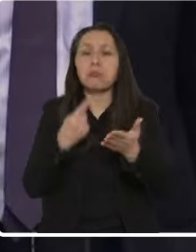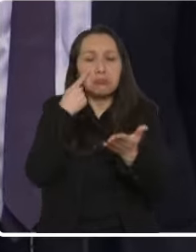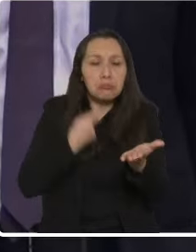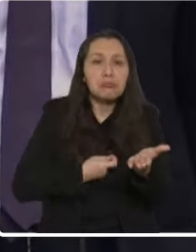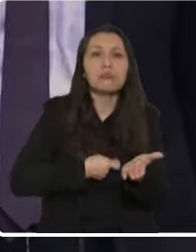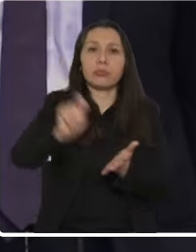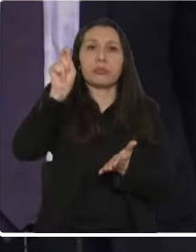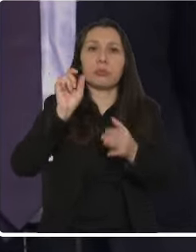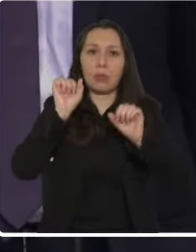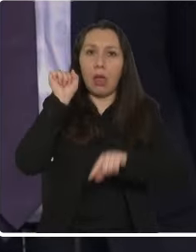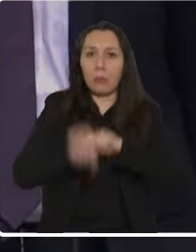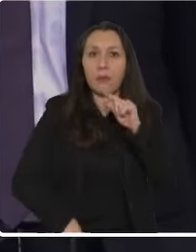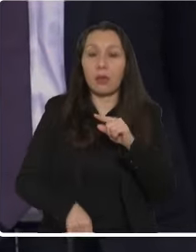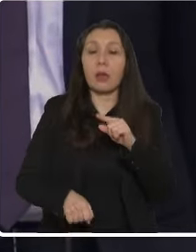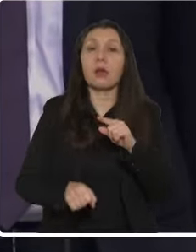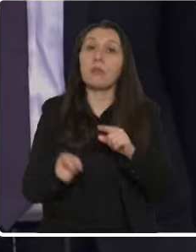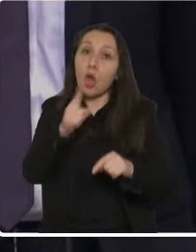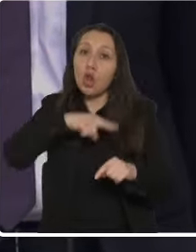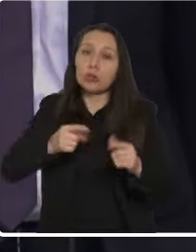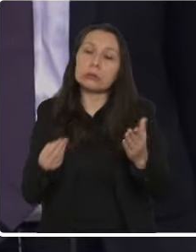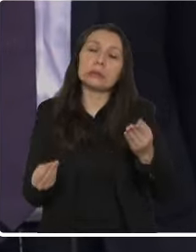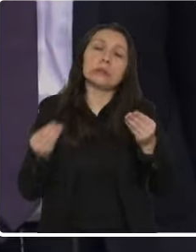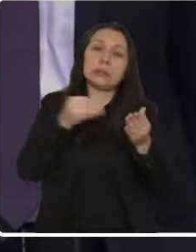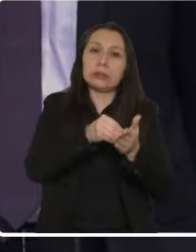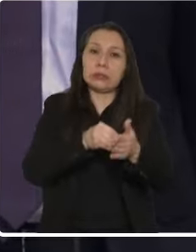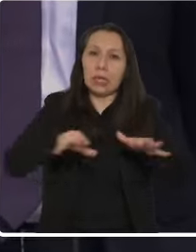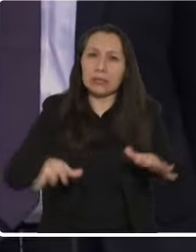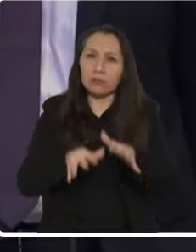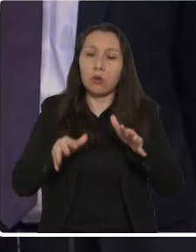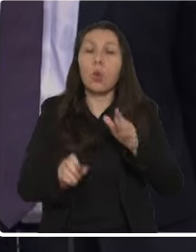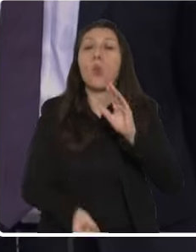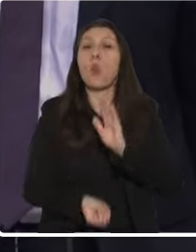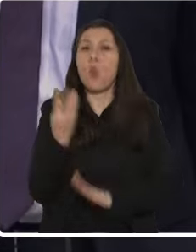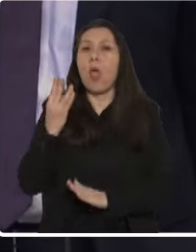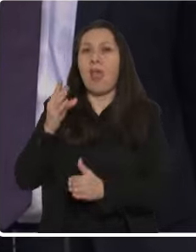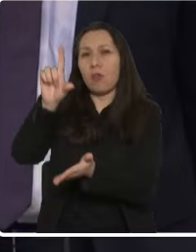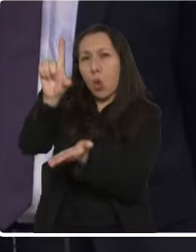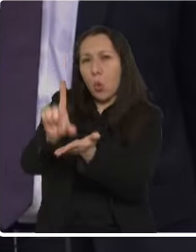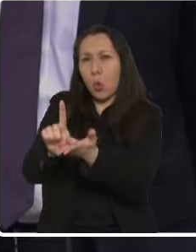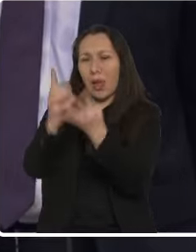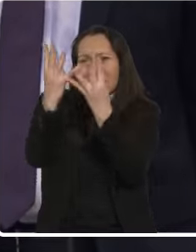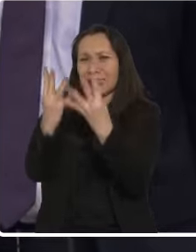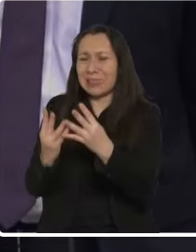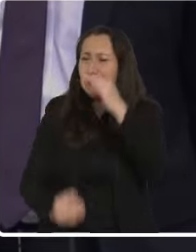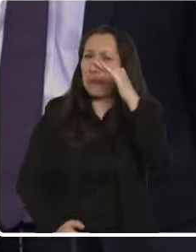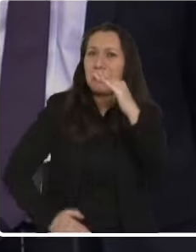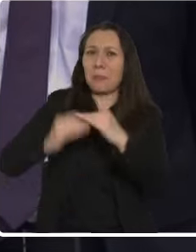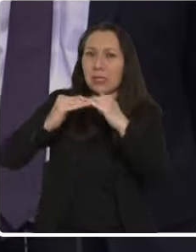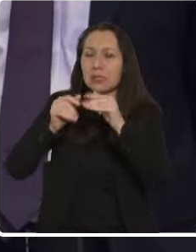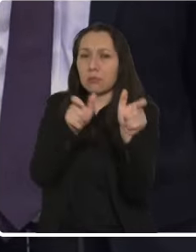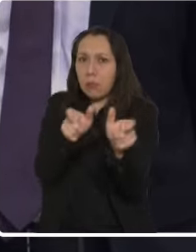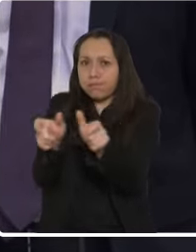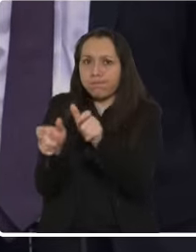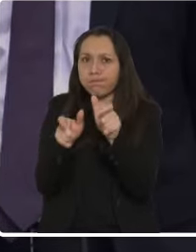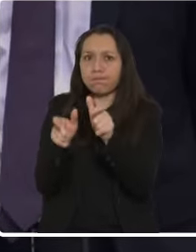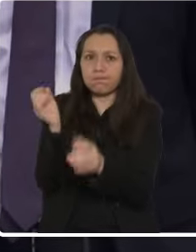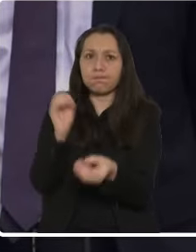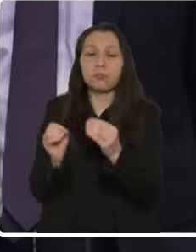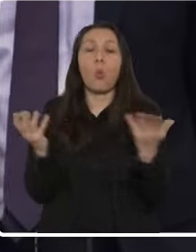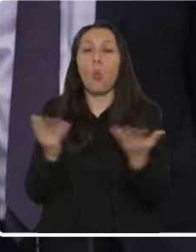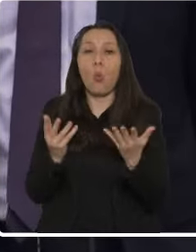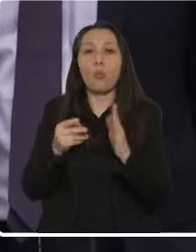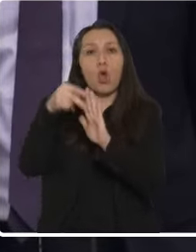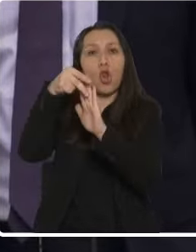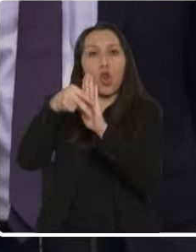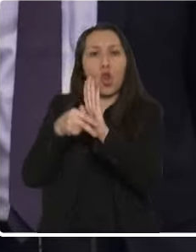visto bueno para que sumemos a ese esfuerzo un nuevo penal exclusivamente de máxima seguridad desarrollado a través